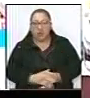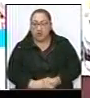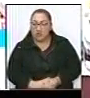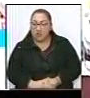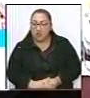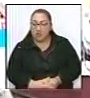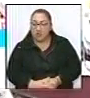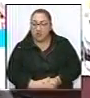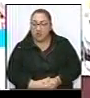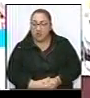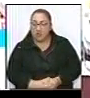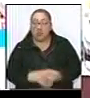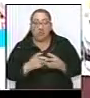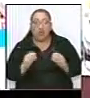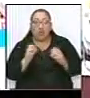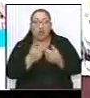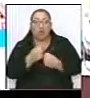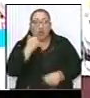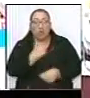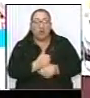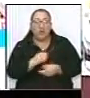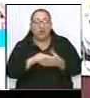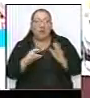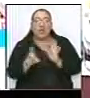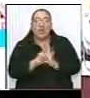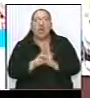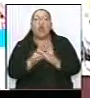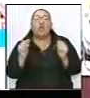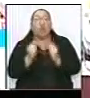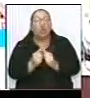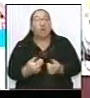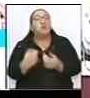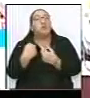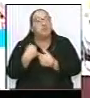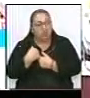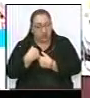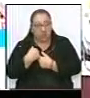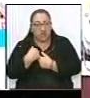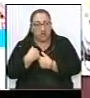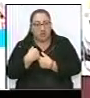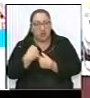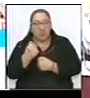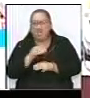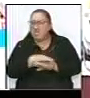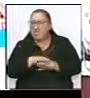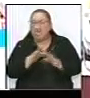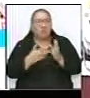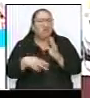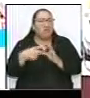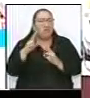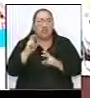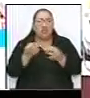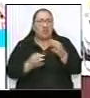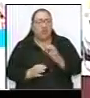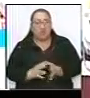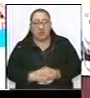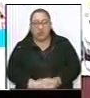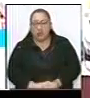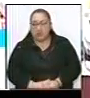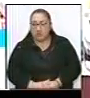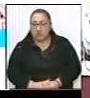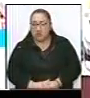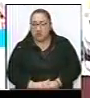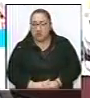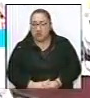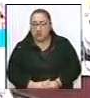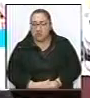Parlamento obviamente una de sus obligaciones es legislar, pero con responsabilidad y sin los excesos económicos que en